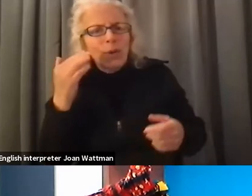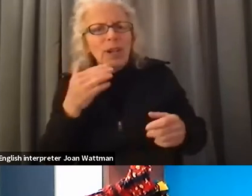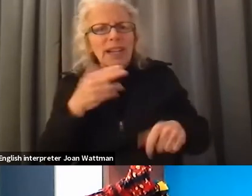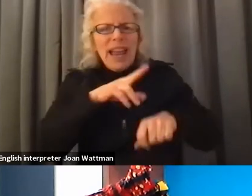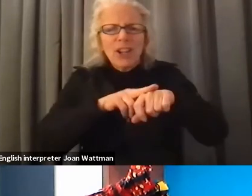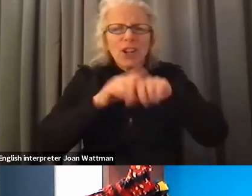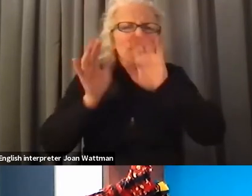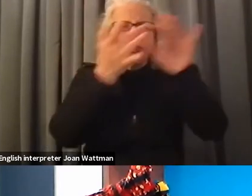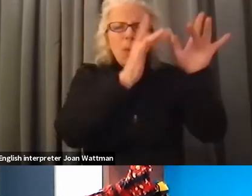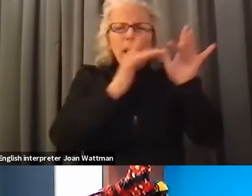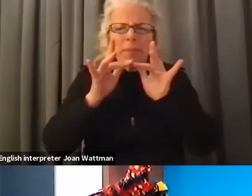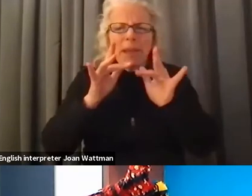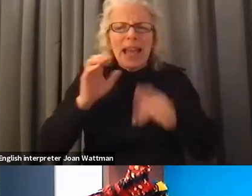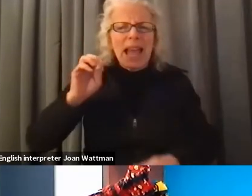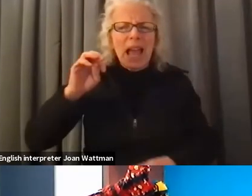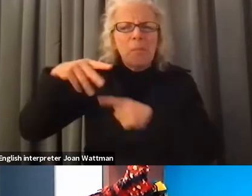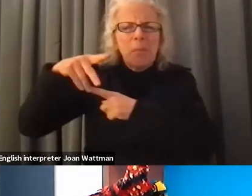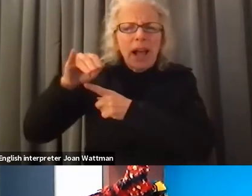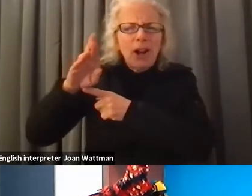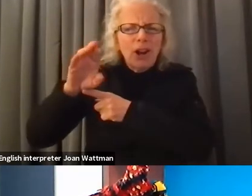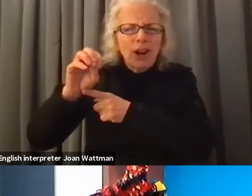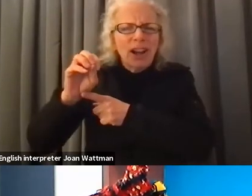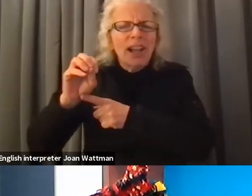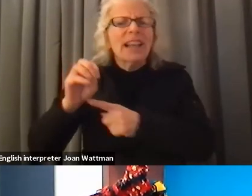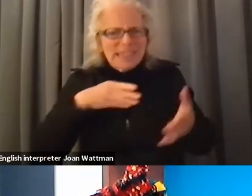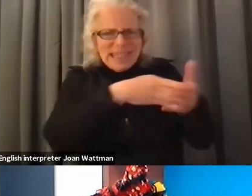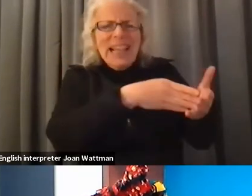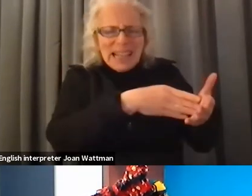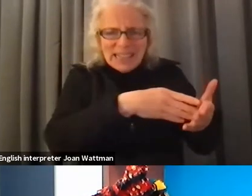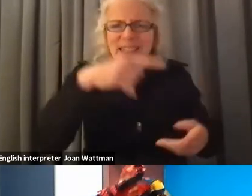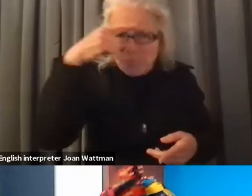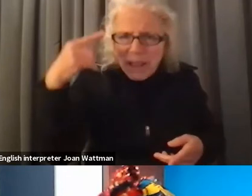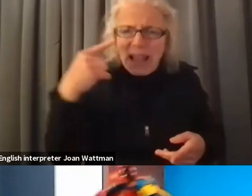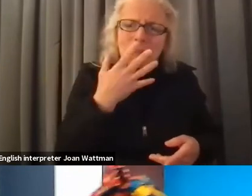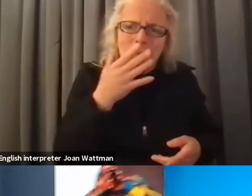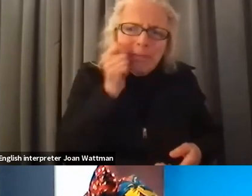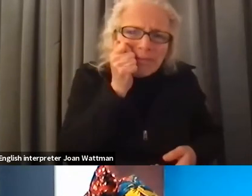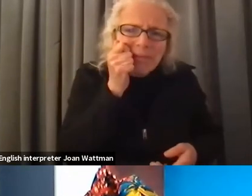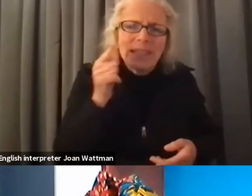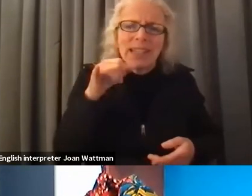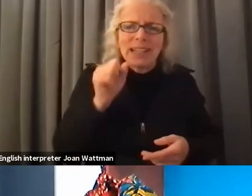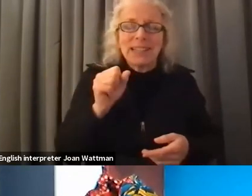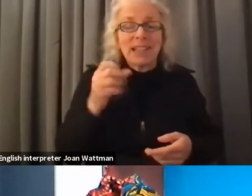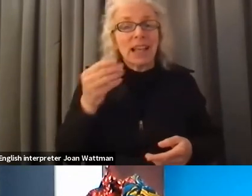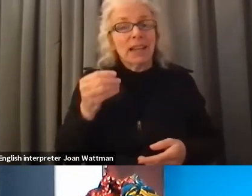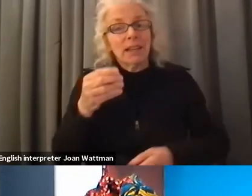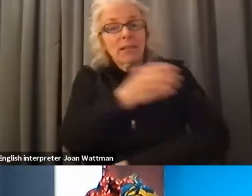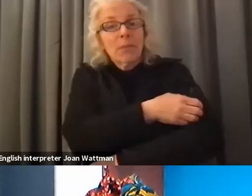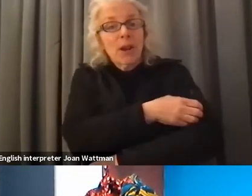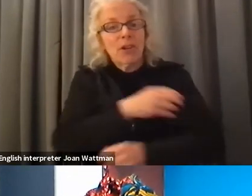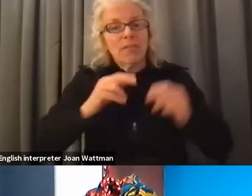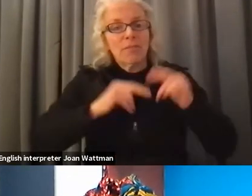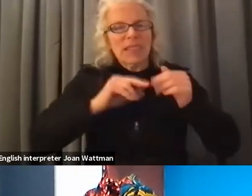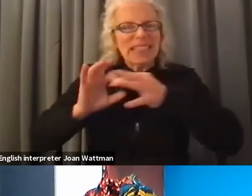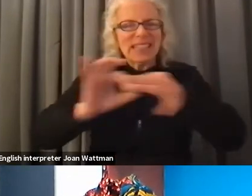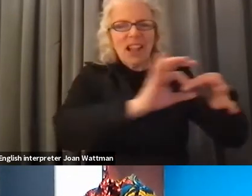violencia racializadas, así como el poder de construir solidaridades más allá de las fronteras. Todo esto lo